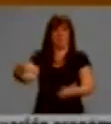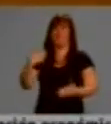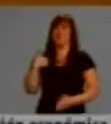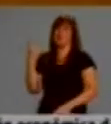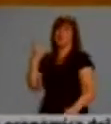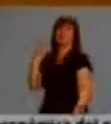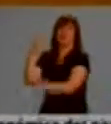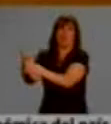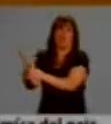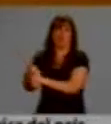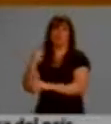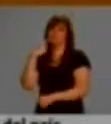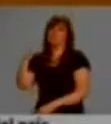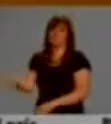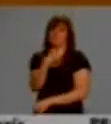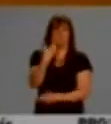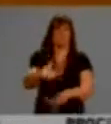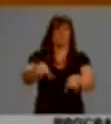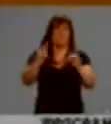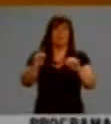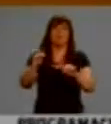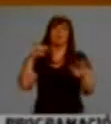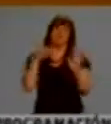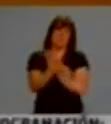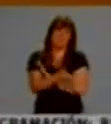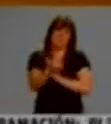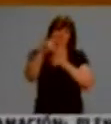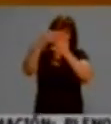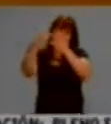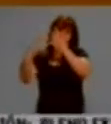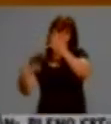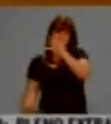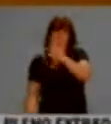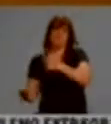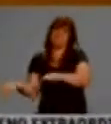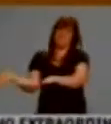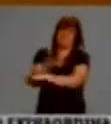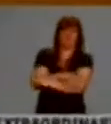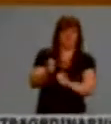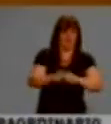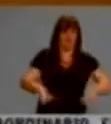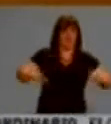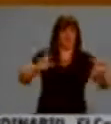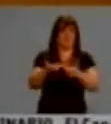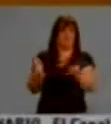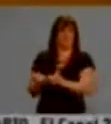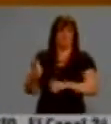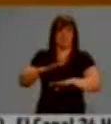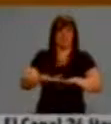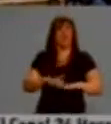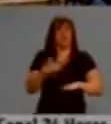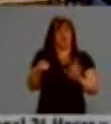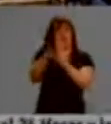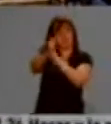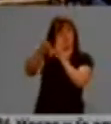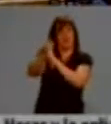censura, habríamos tenido más mociones de censura que sesiones de control.